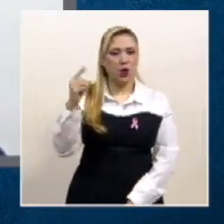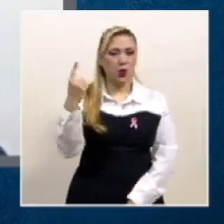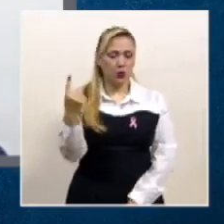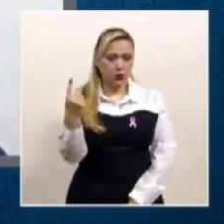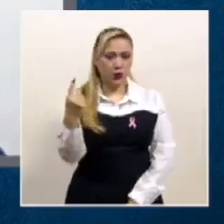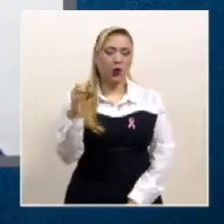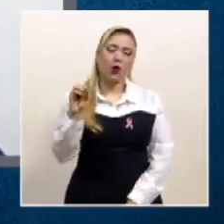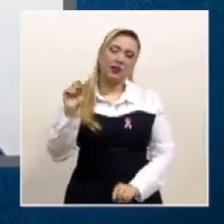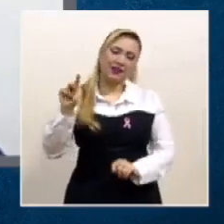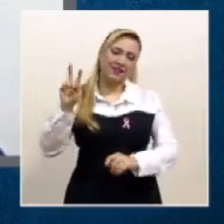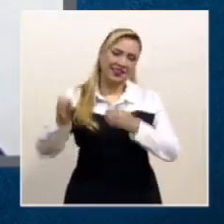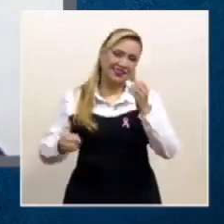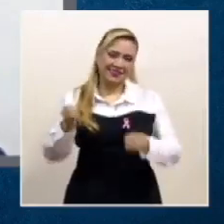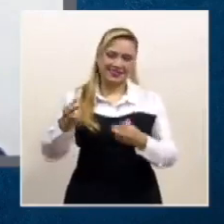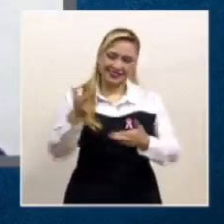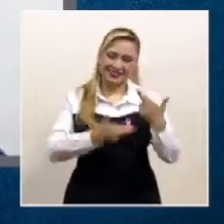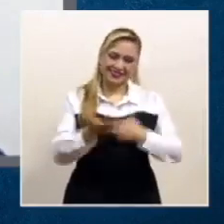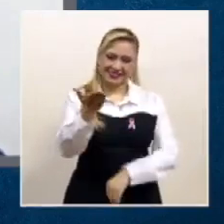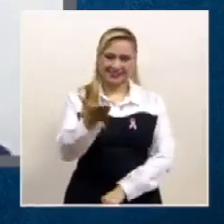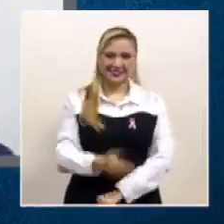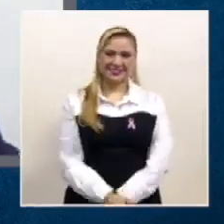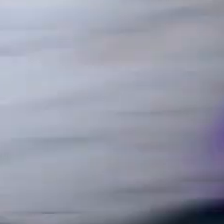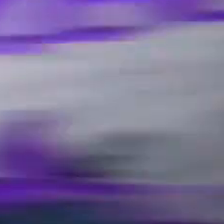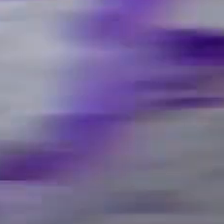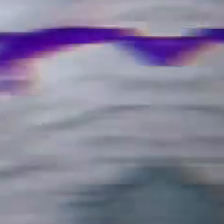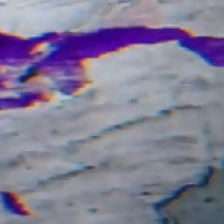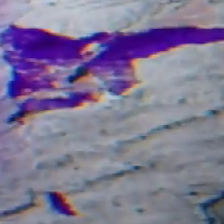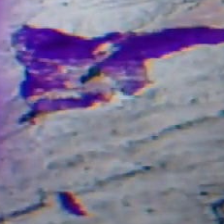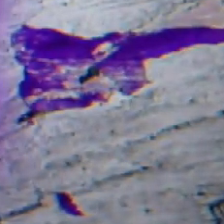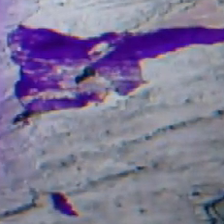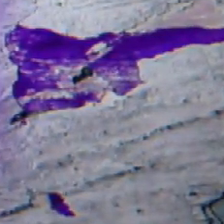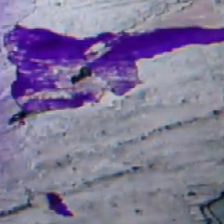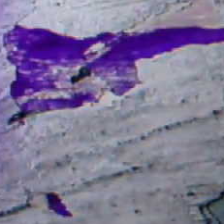Twitter de Justicia TV. Ya volvemos.